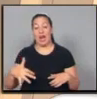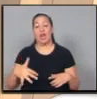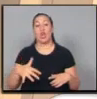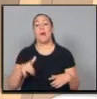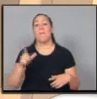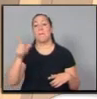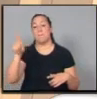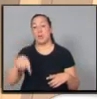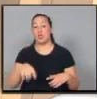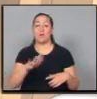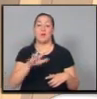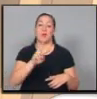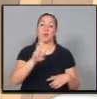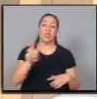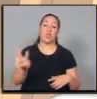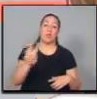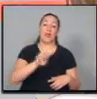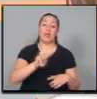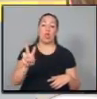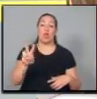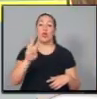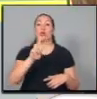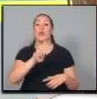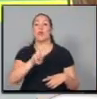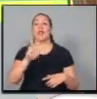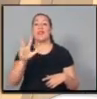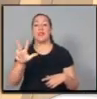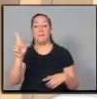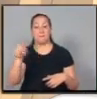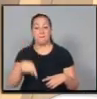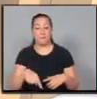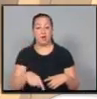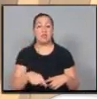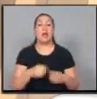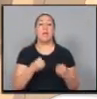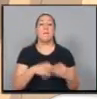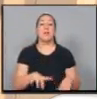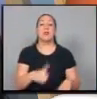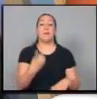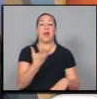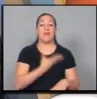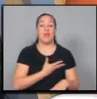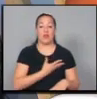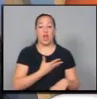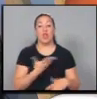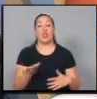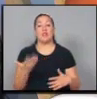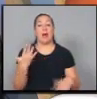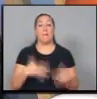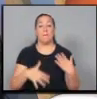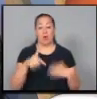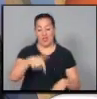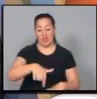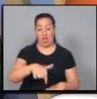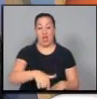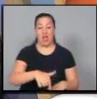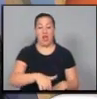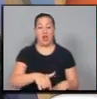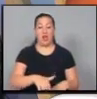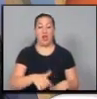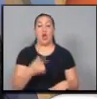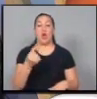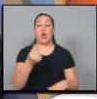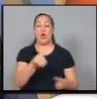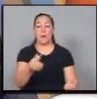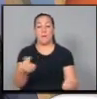porcentaje, ¿no? Un 22-23%. La buena noticia es que recién empieza el 1 de febrero, así que digo, apúrate estos días, digo, tenés todos estos días,